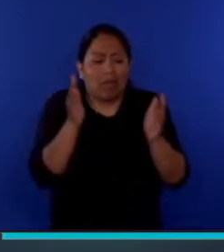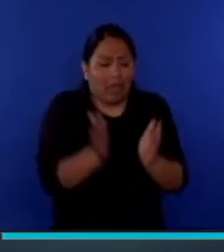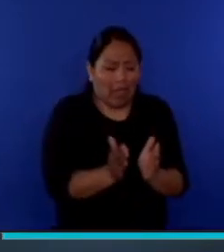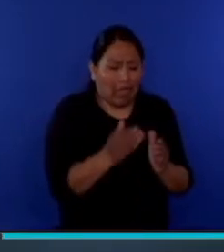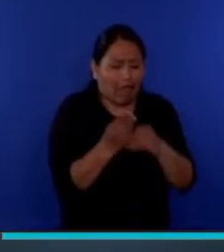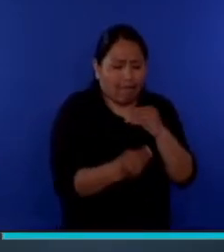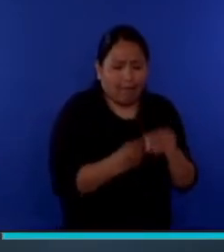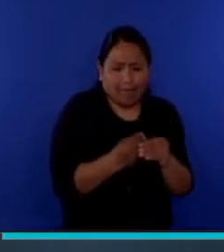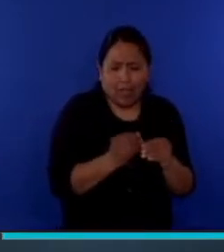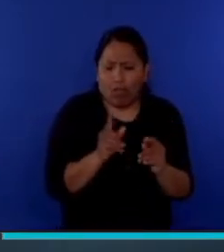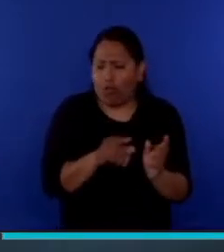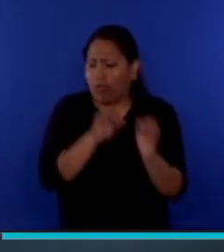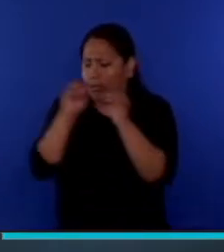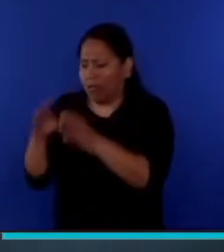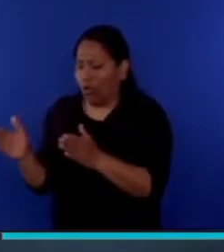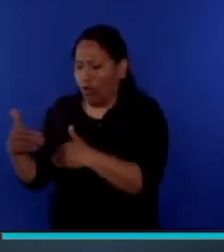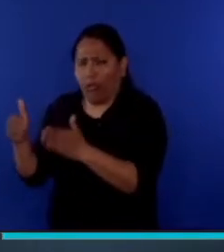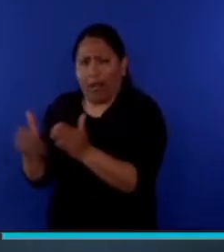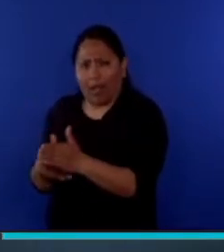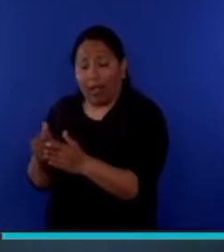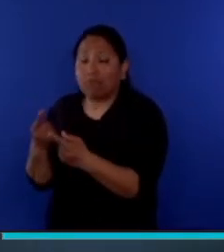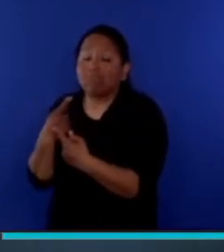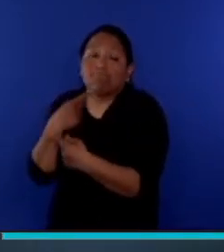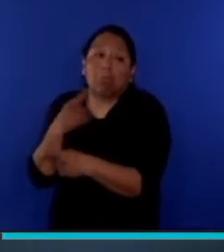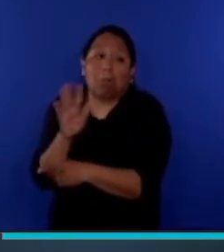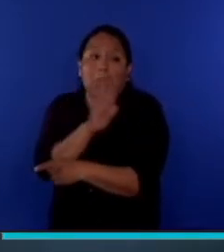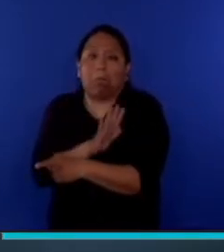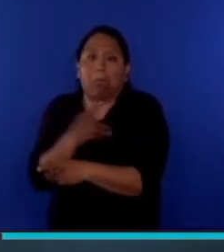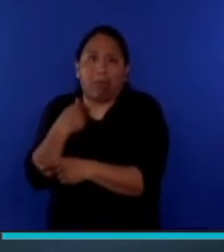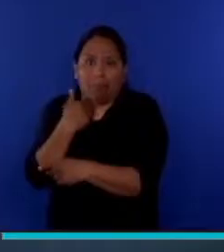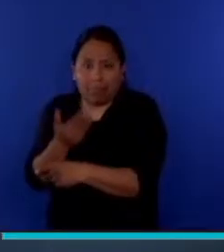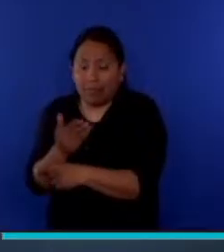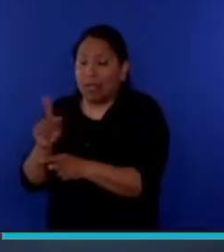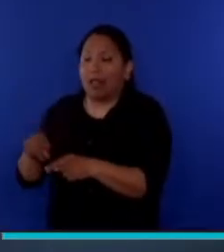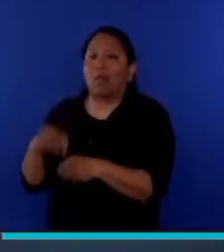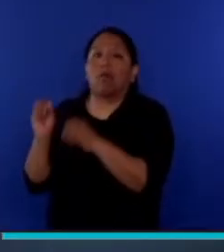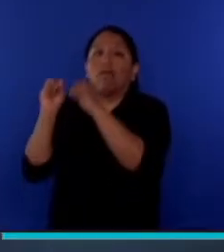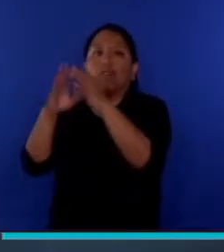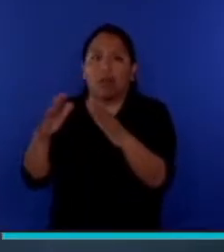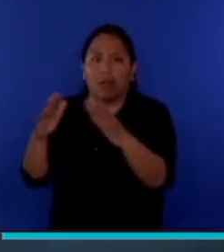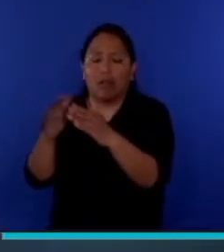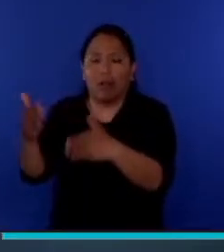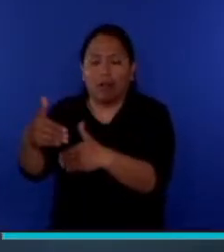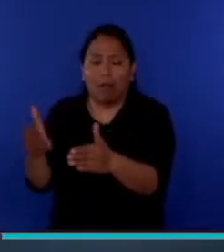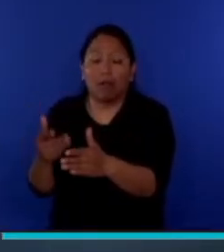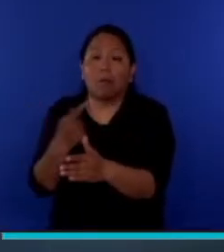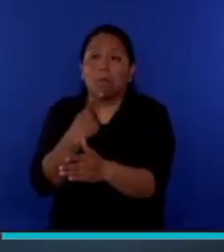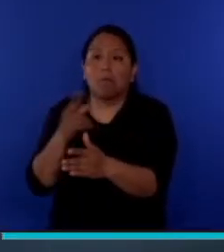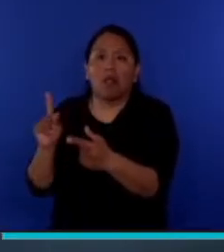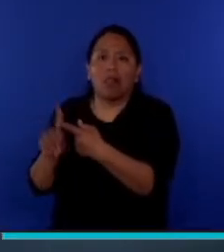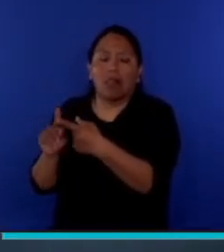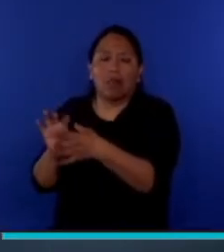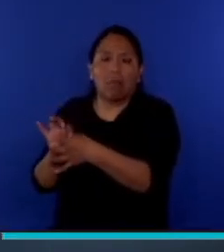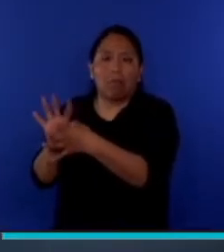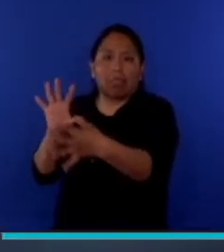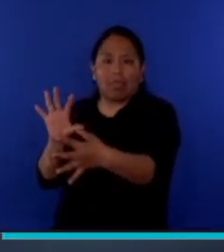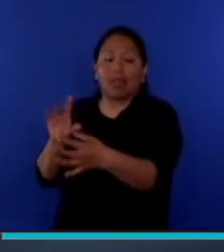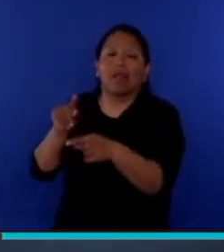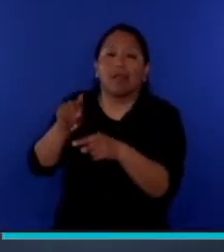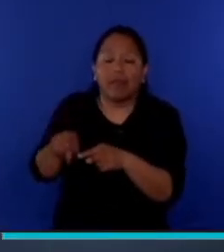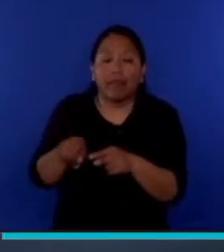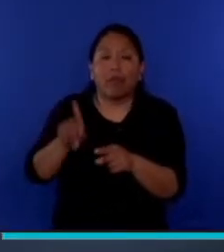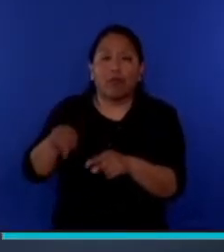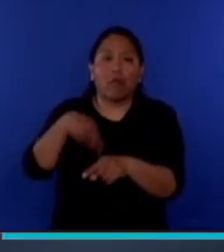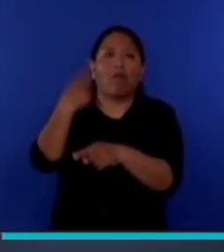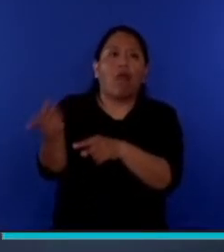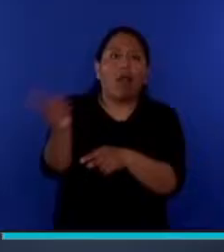familia de origen, después fuiste al hogar, no sabes más qué pasó con tu familia de origen, después te fuiste en acogimiento y no hablas más con los del hogar, y después volviste del